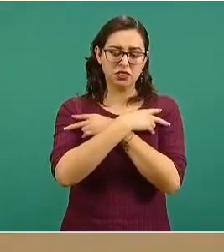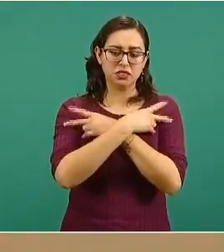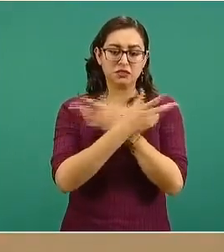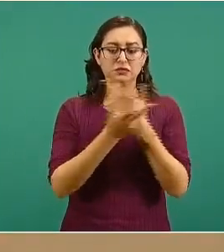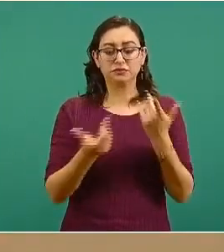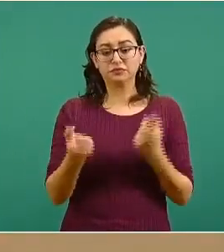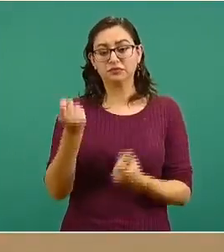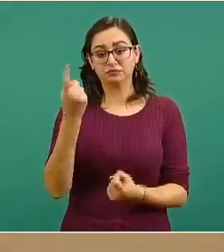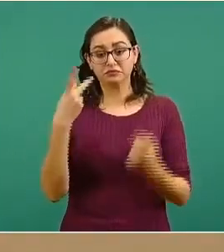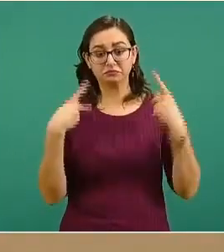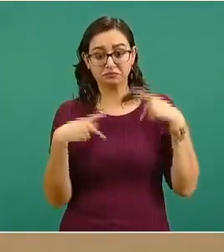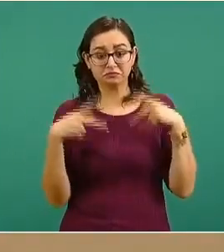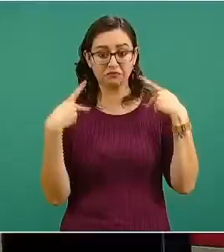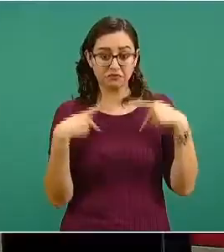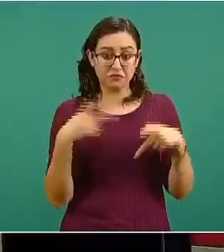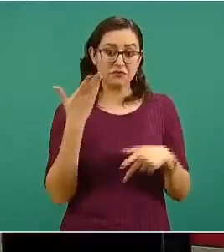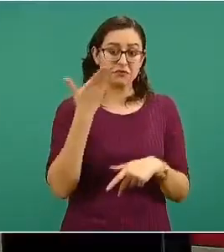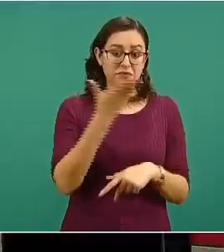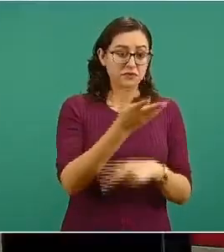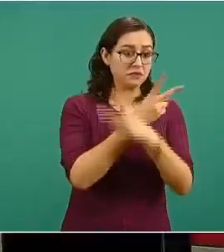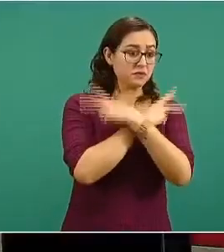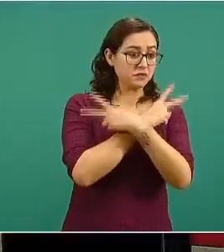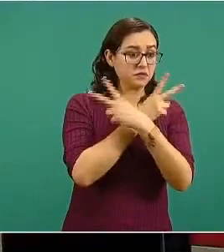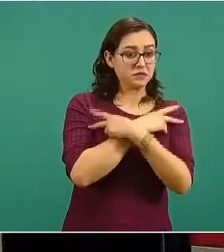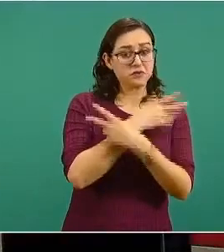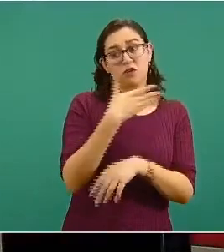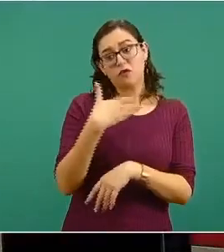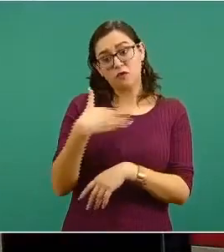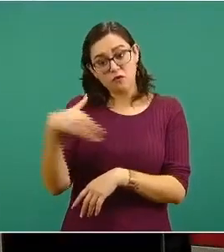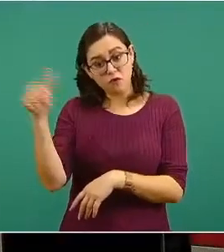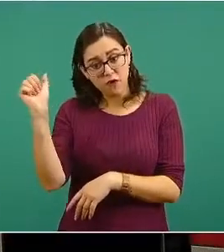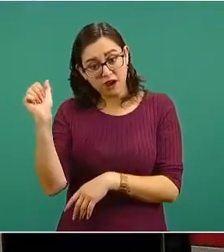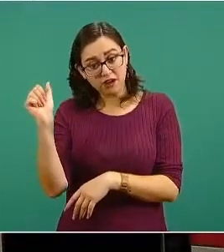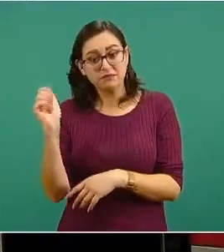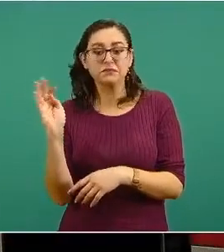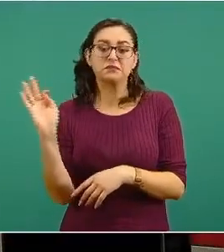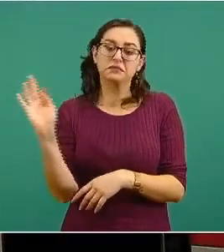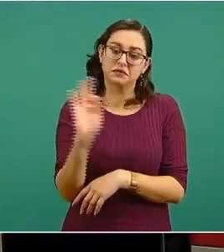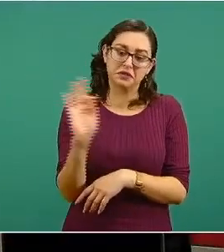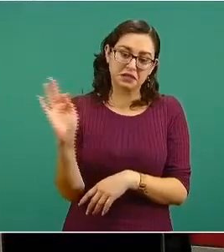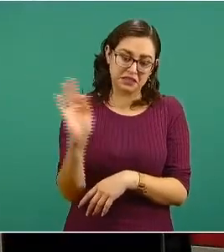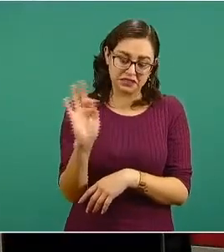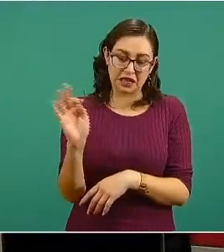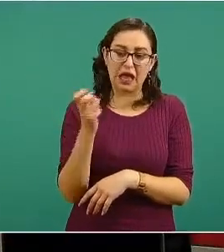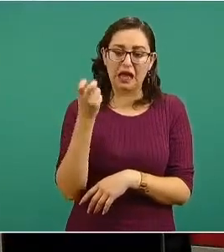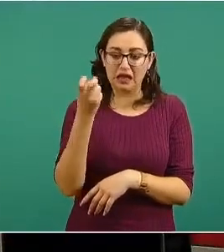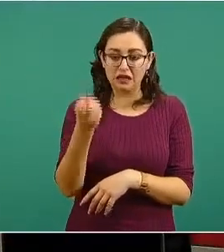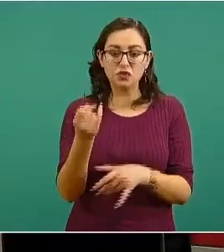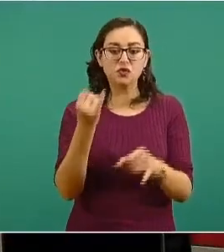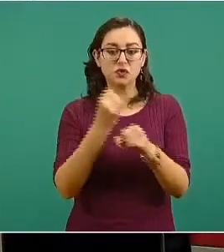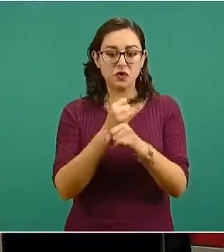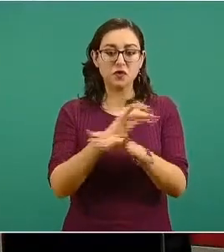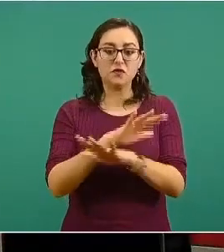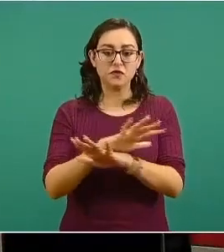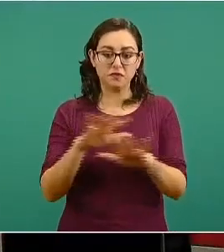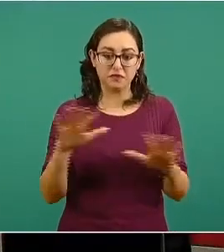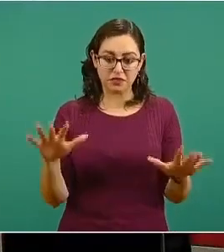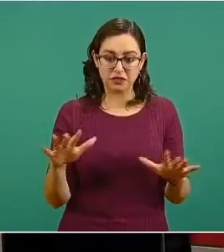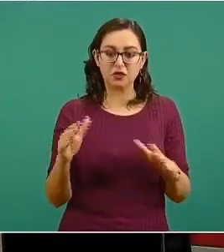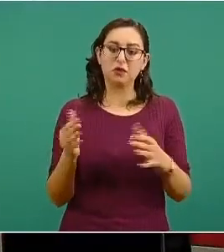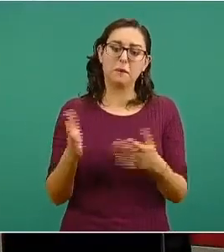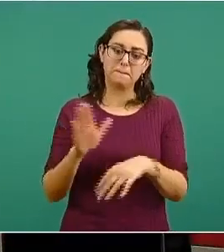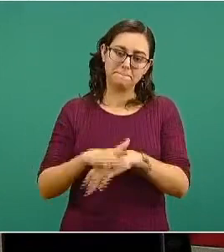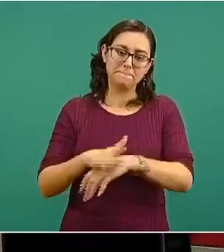solicita vacaciones también pues se le pudieron haber otorgado y hay un retraso o puede haber algún retraso en